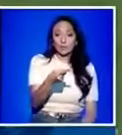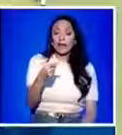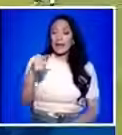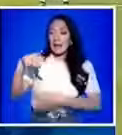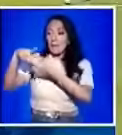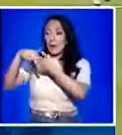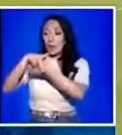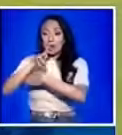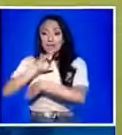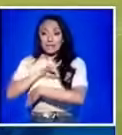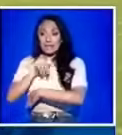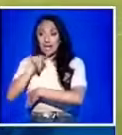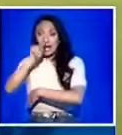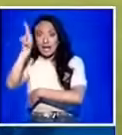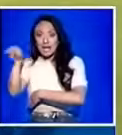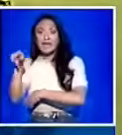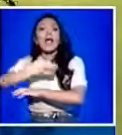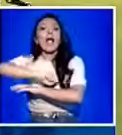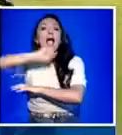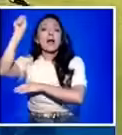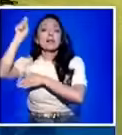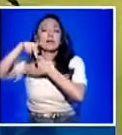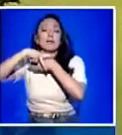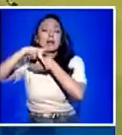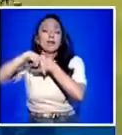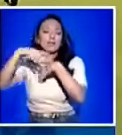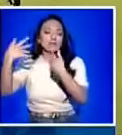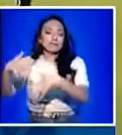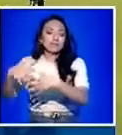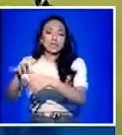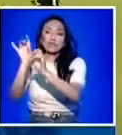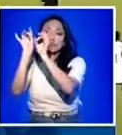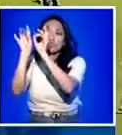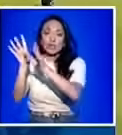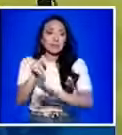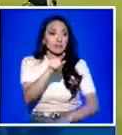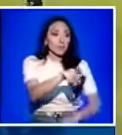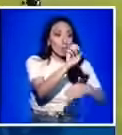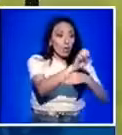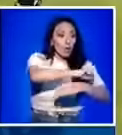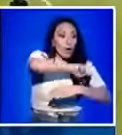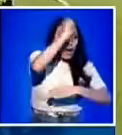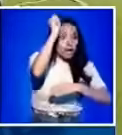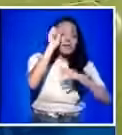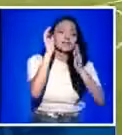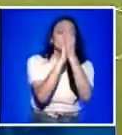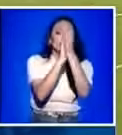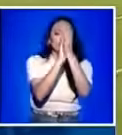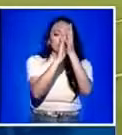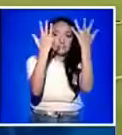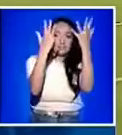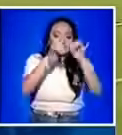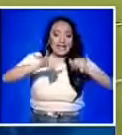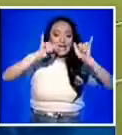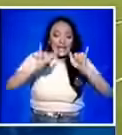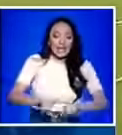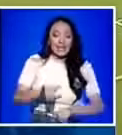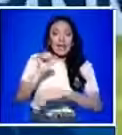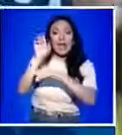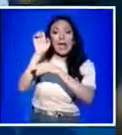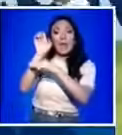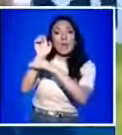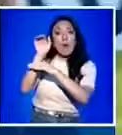Chile, llegó la ventaja para el conjunto guaraní y de esa manera se consagraba Ecuador para quedar segundo de su